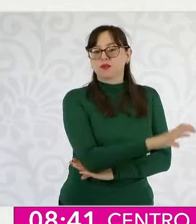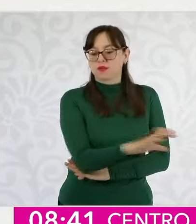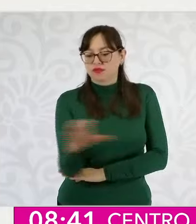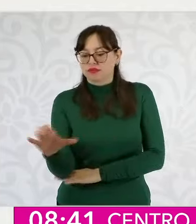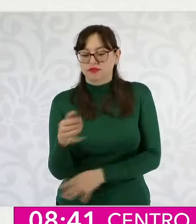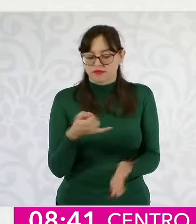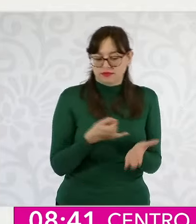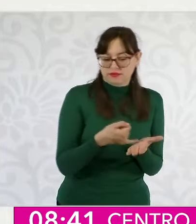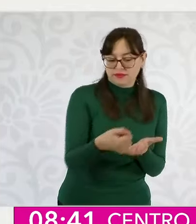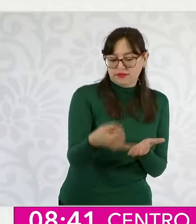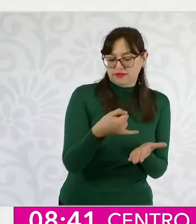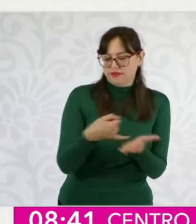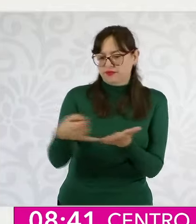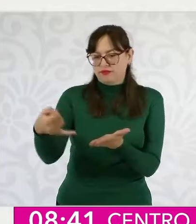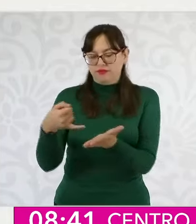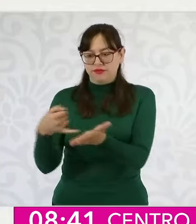en